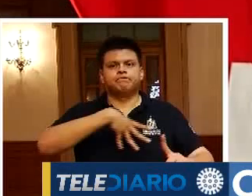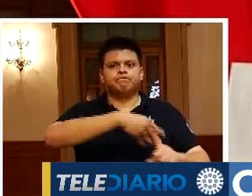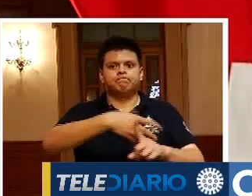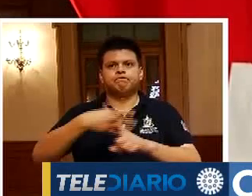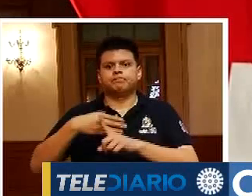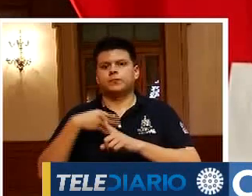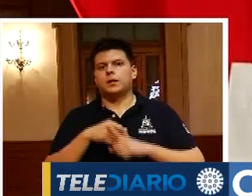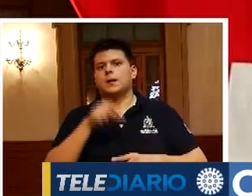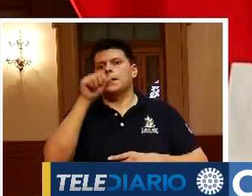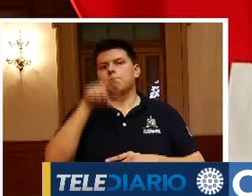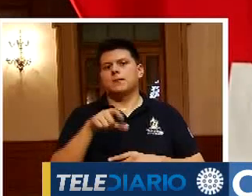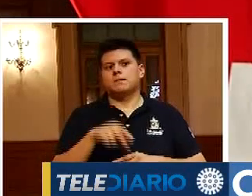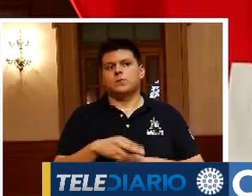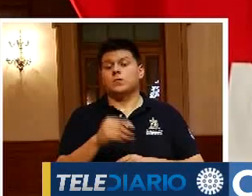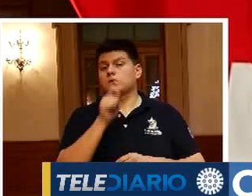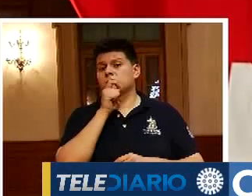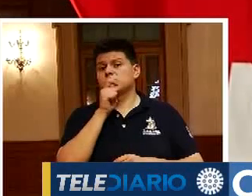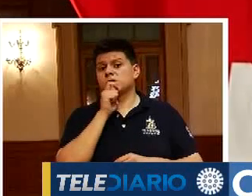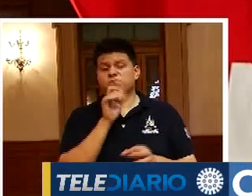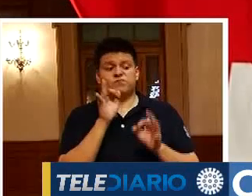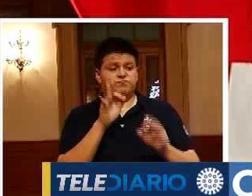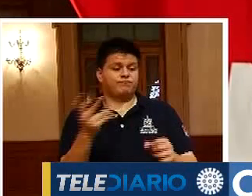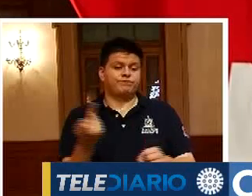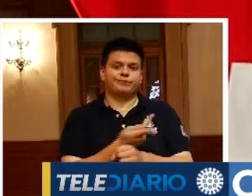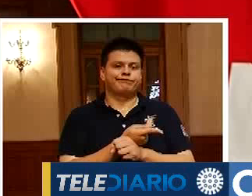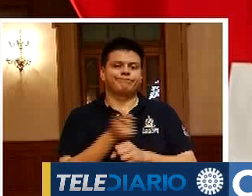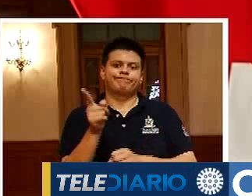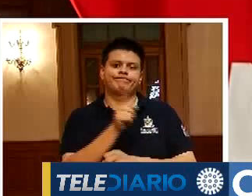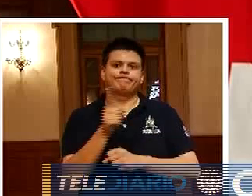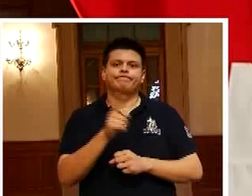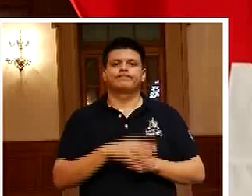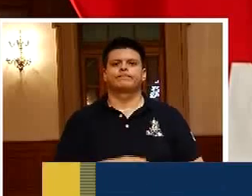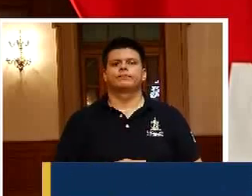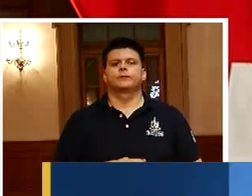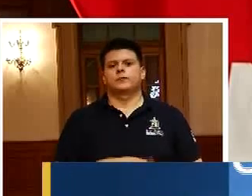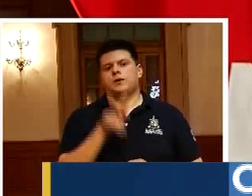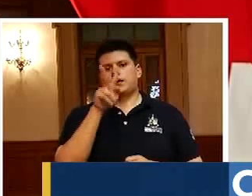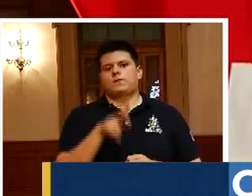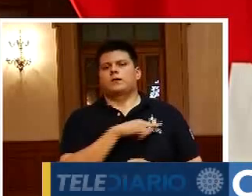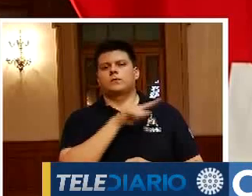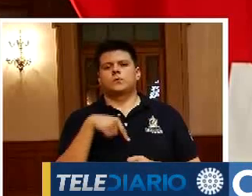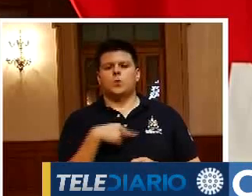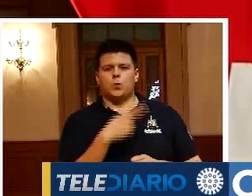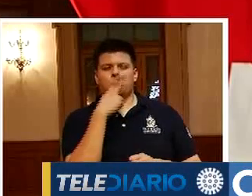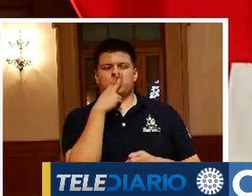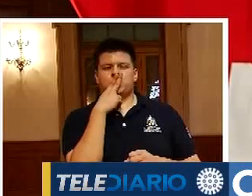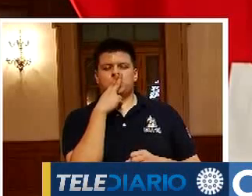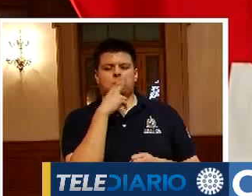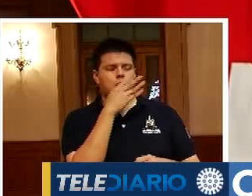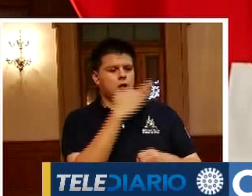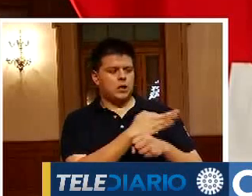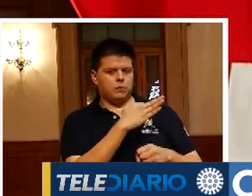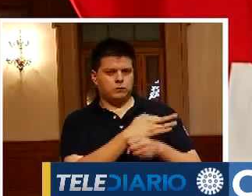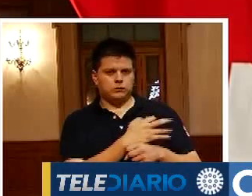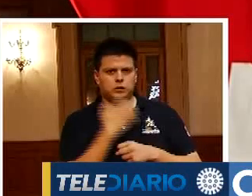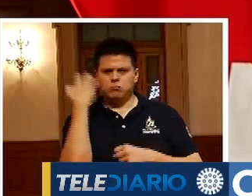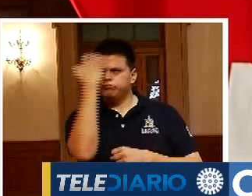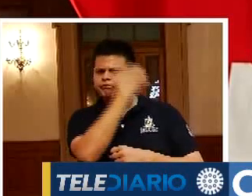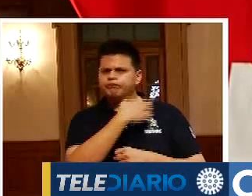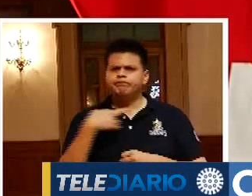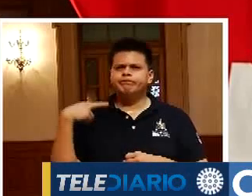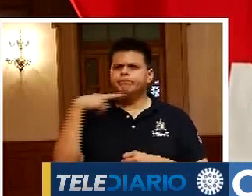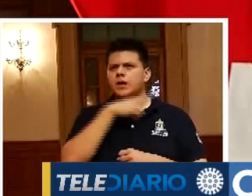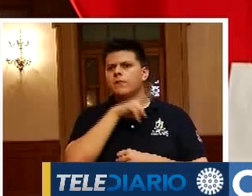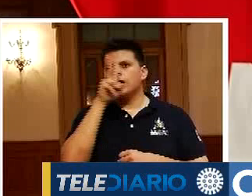esto todavía no está ocurriendo. La utilidad en este momento de las pruebas serológicas es